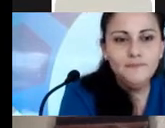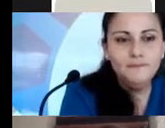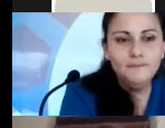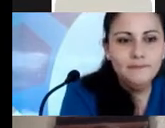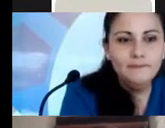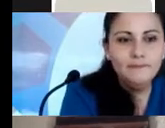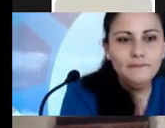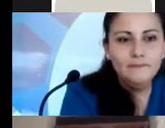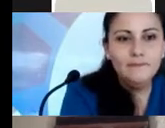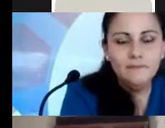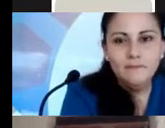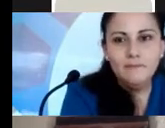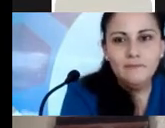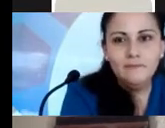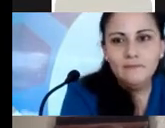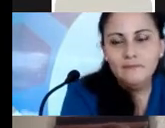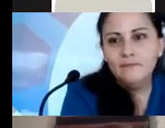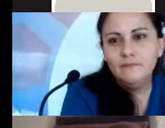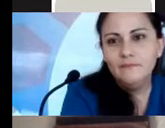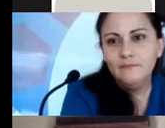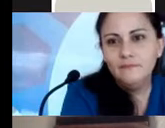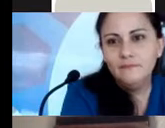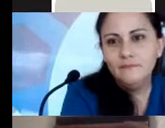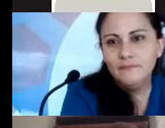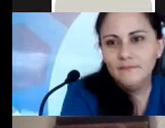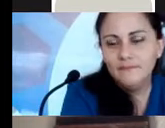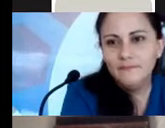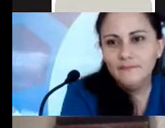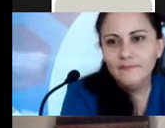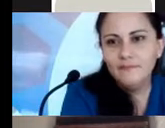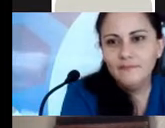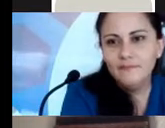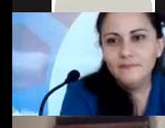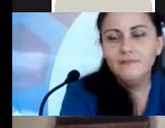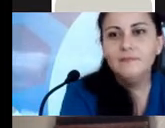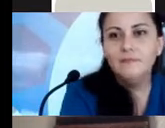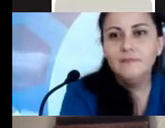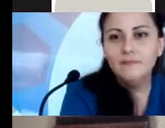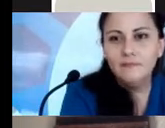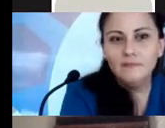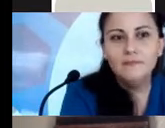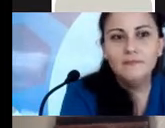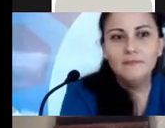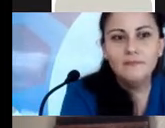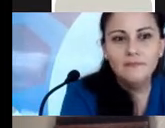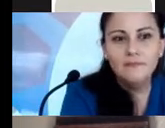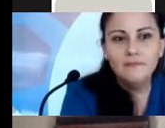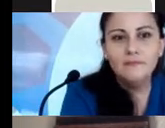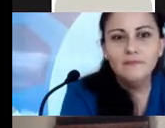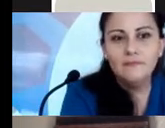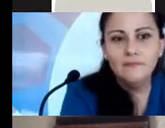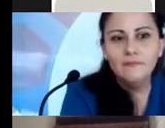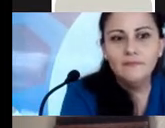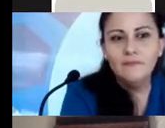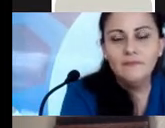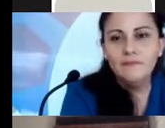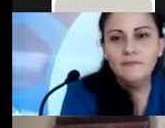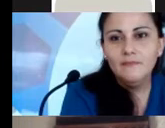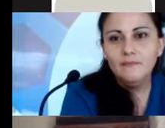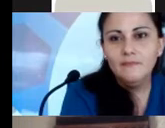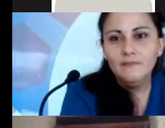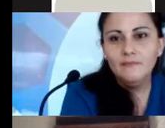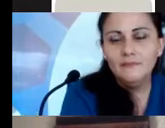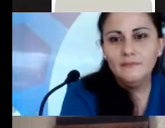la personalización versus lo estándar, y entiendo estándar todo lo que realmente conocemos, a diferencia